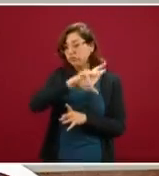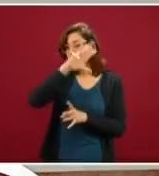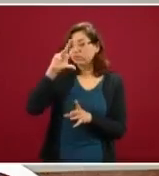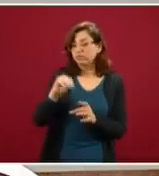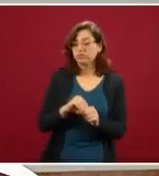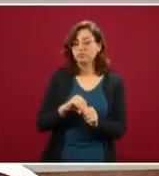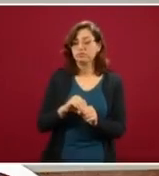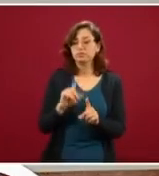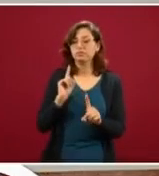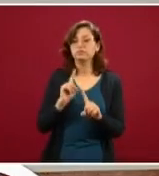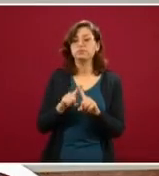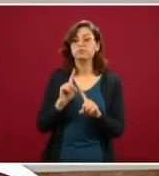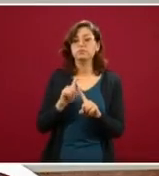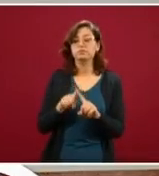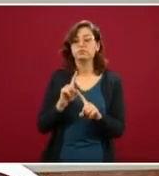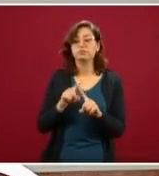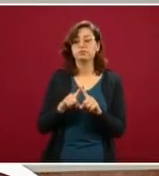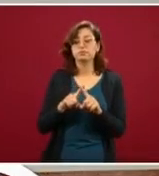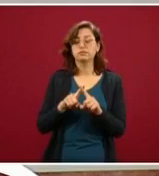de quienes